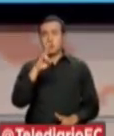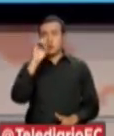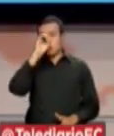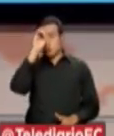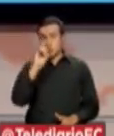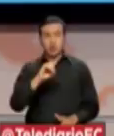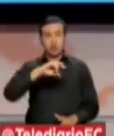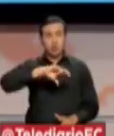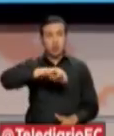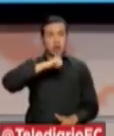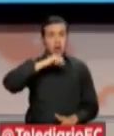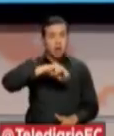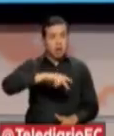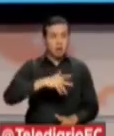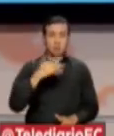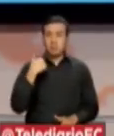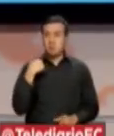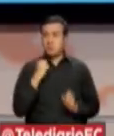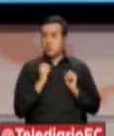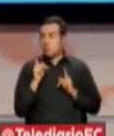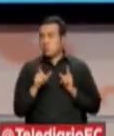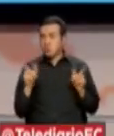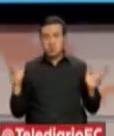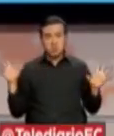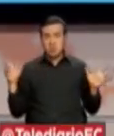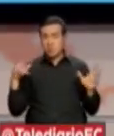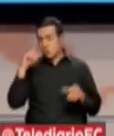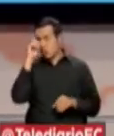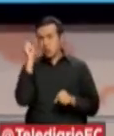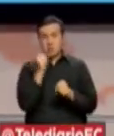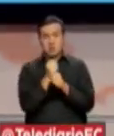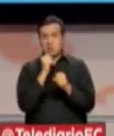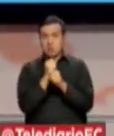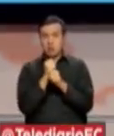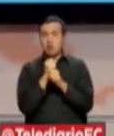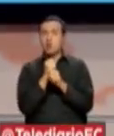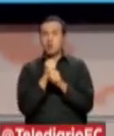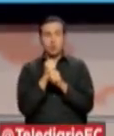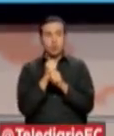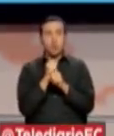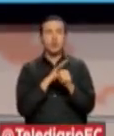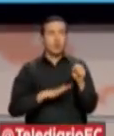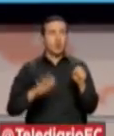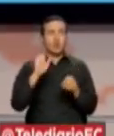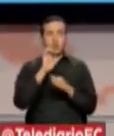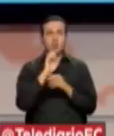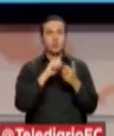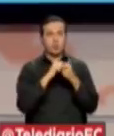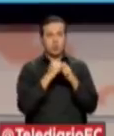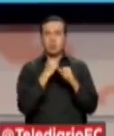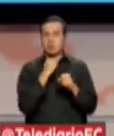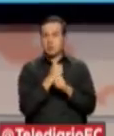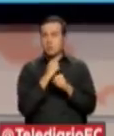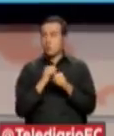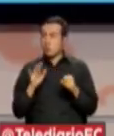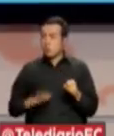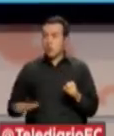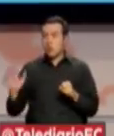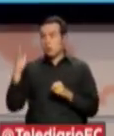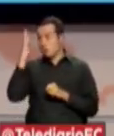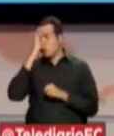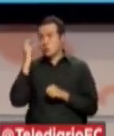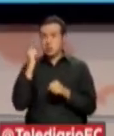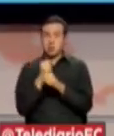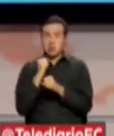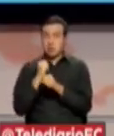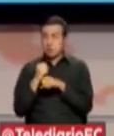no hay oportunidades para la gente las fuentes de trabajo sabemos que hay problemas de trabajo en todo el país pero las fuentes de trabajo que podrían